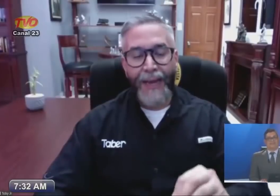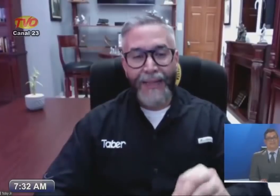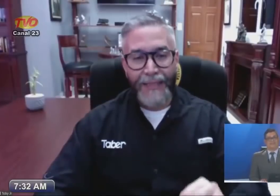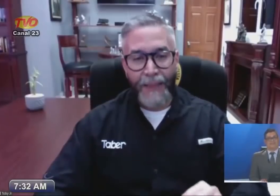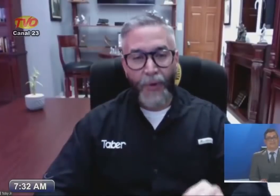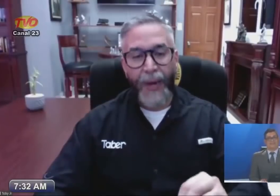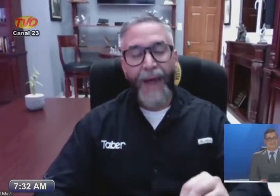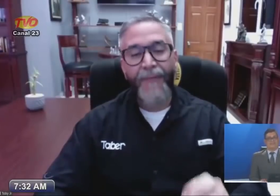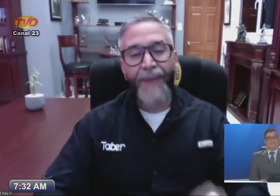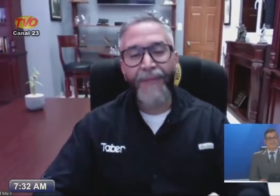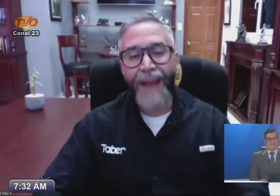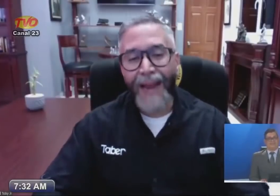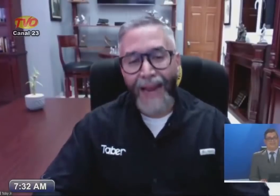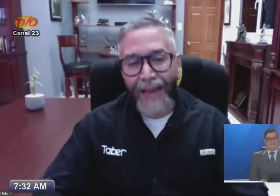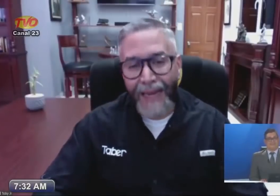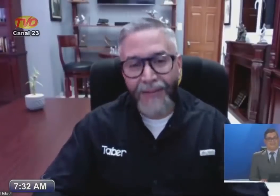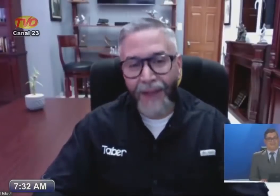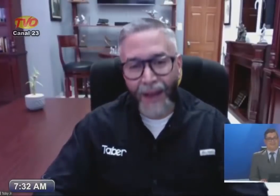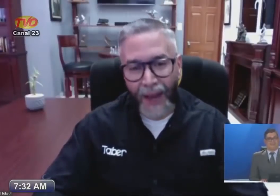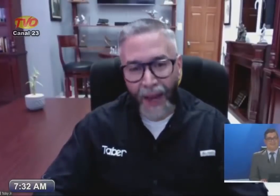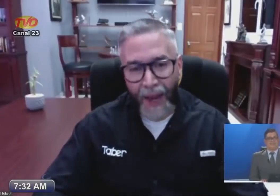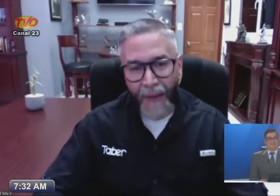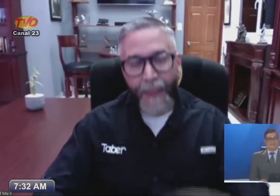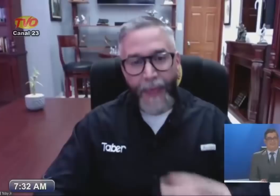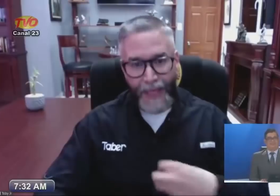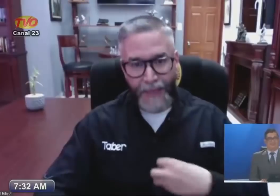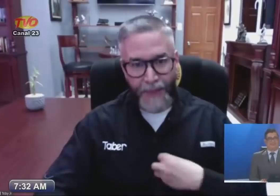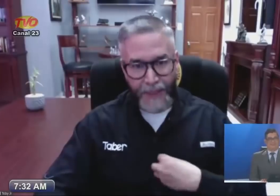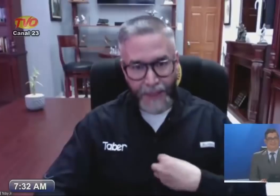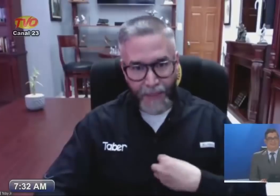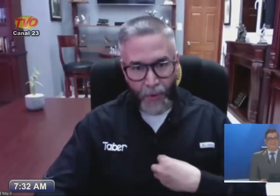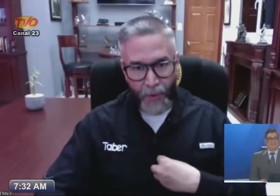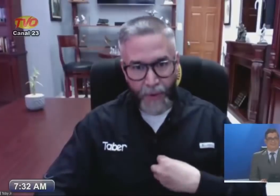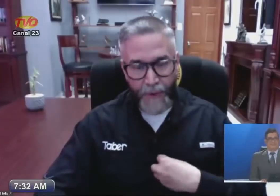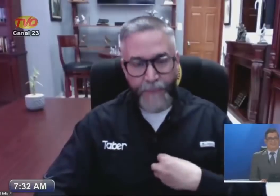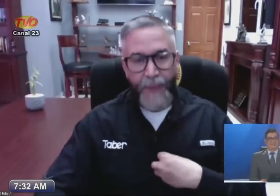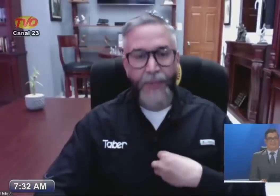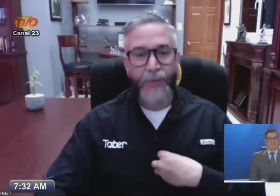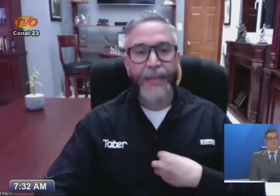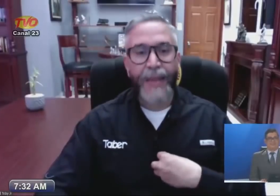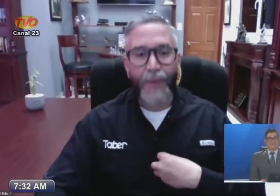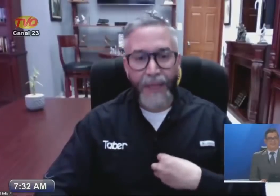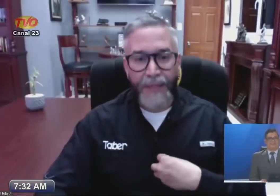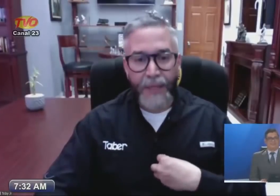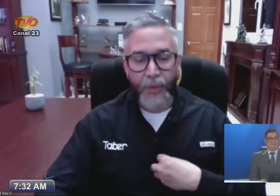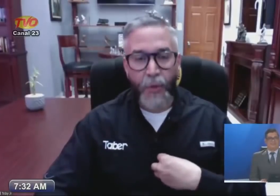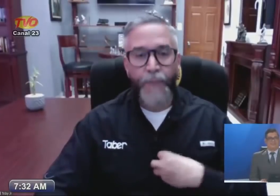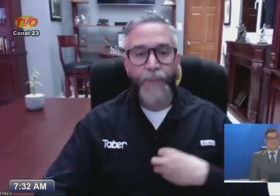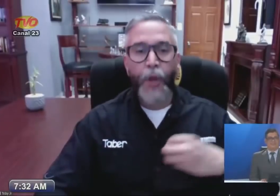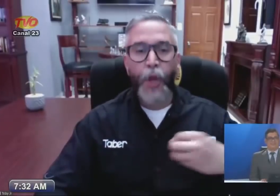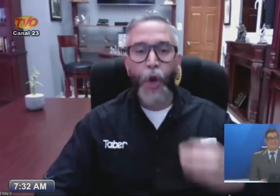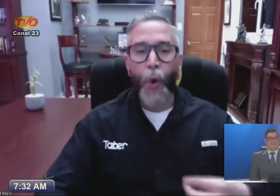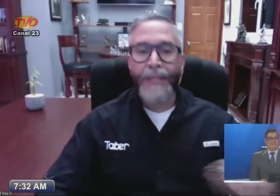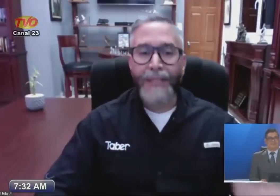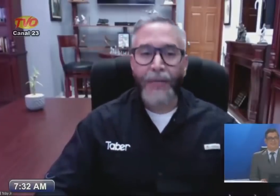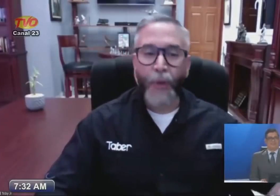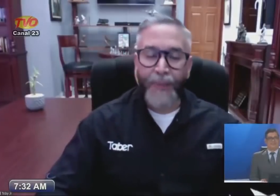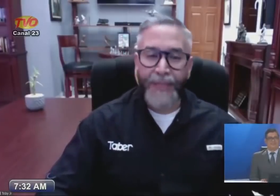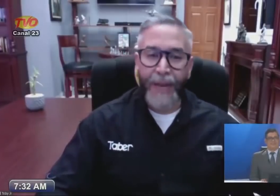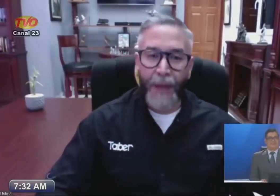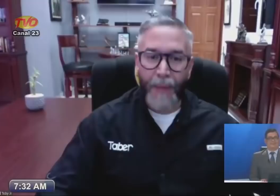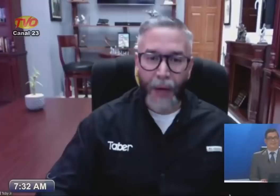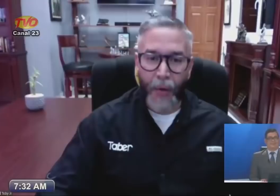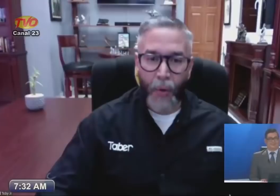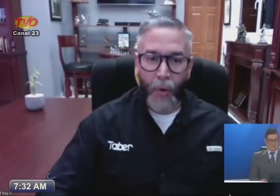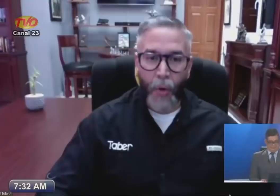el testimonio la biblia que la gente lee es mi testimonio entonces que debo de hacer yo no hacer